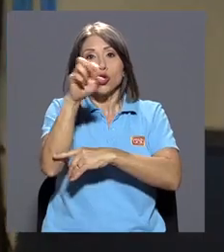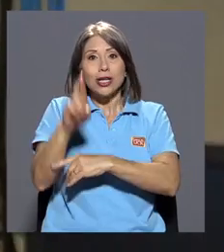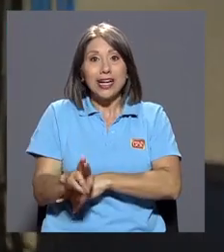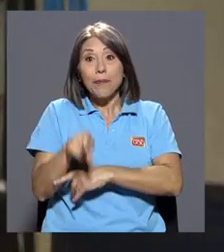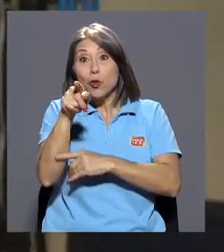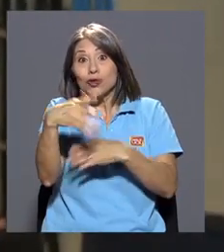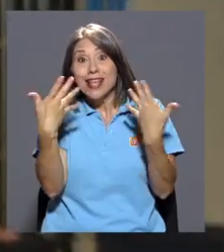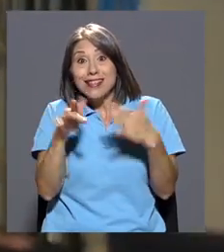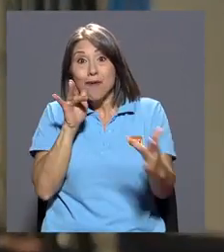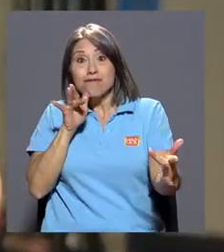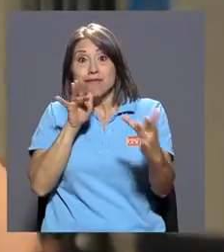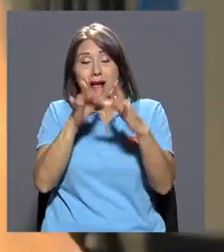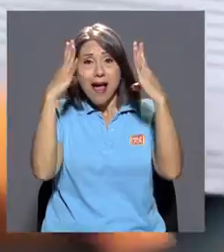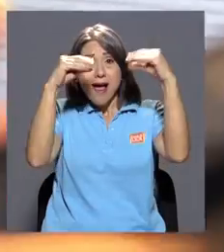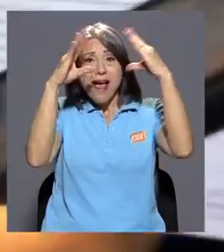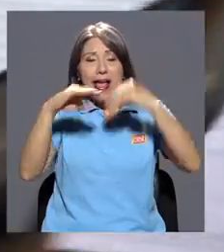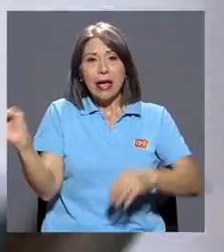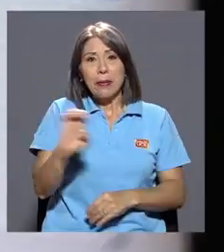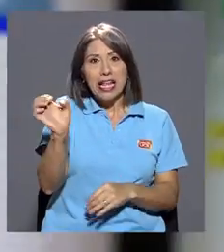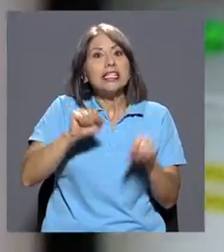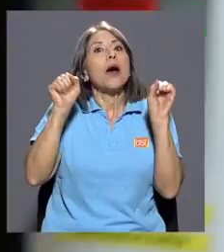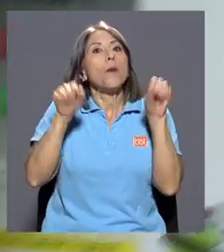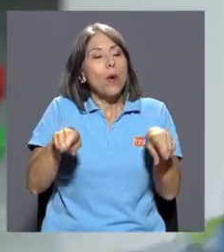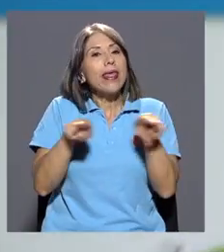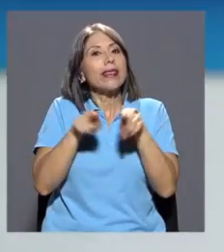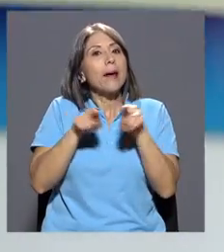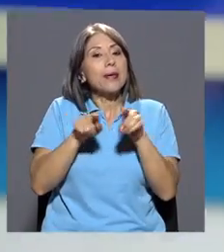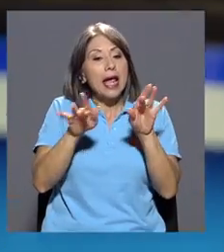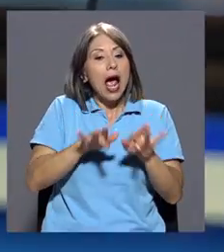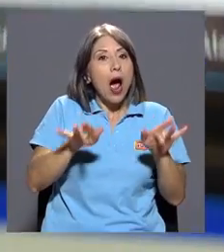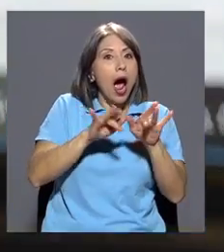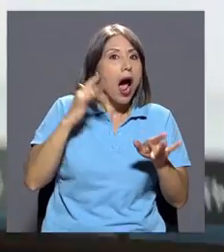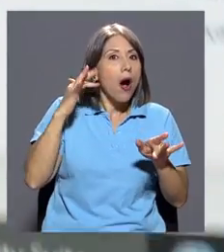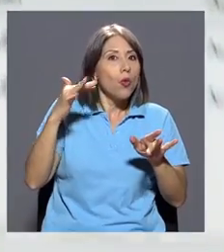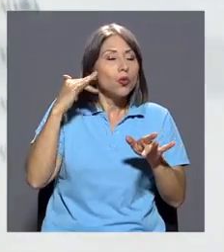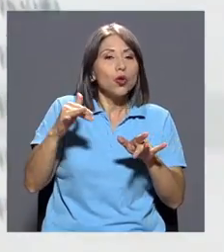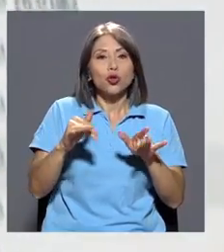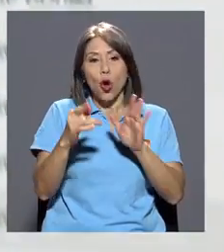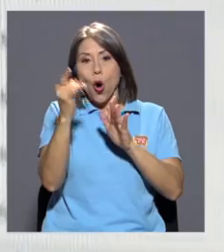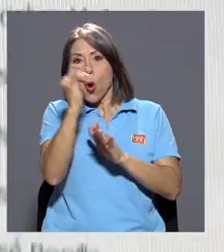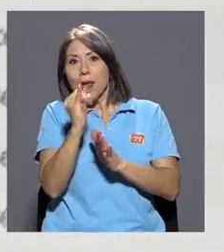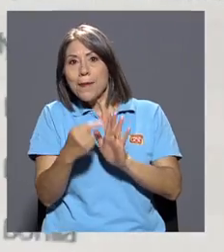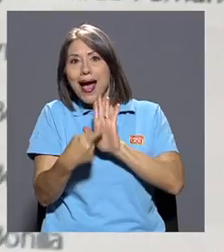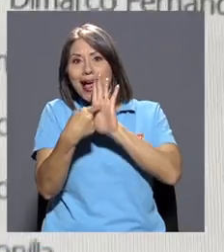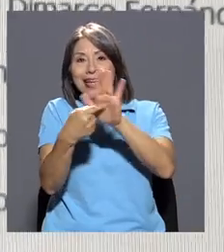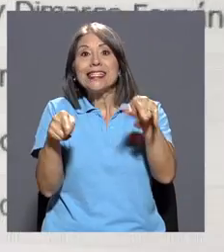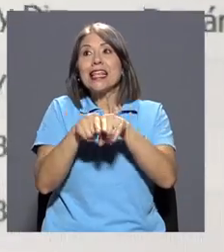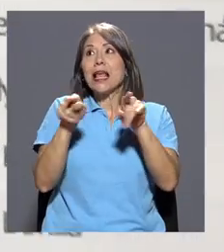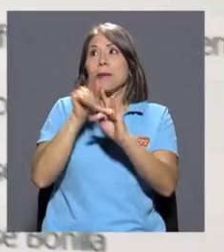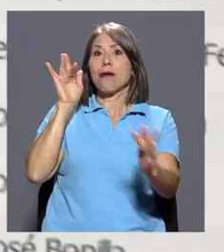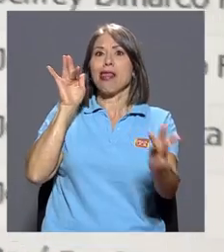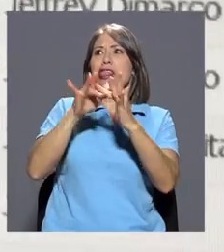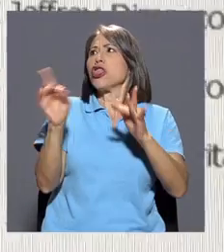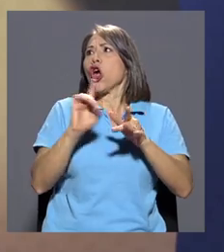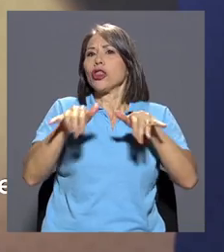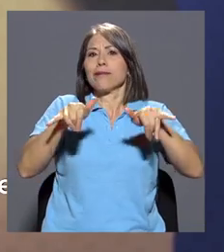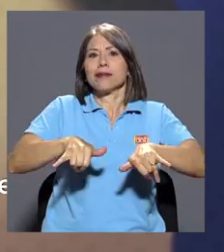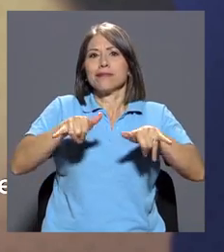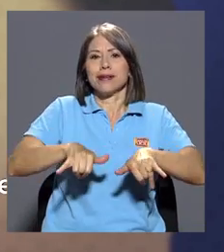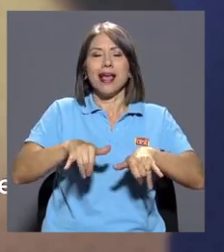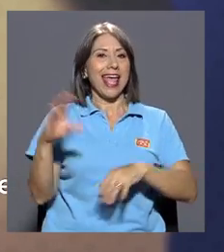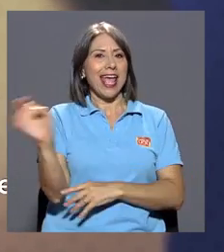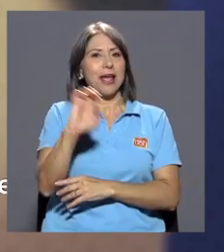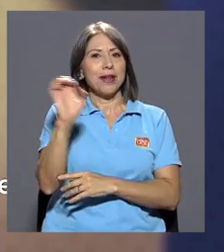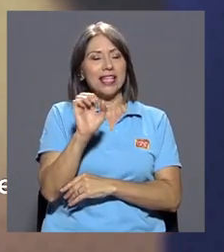emergencia, tiene la posibilidad hasta de registrar audios, imágenes y de enviar la señal de geolocalización. Emergencias UCR cuenta con